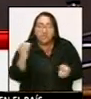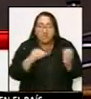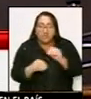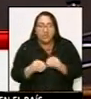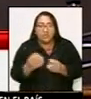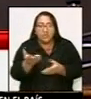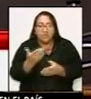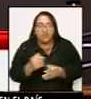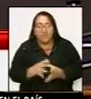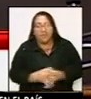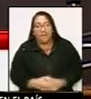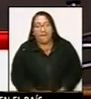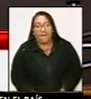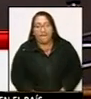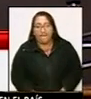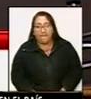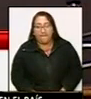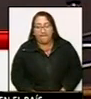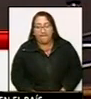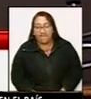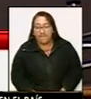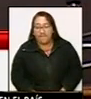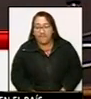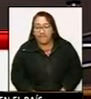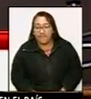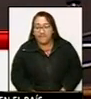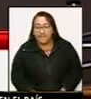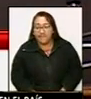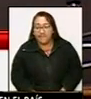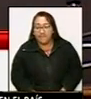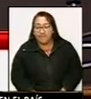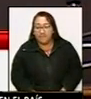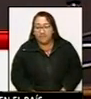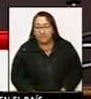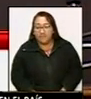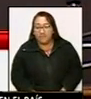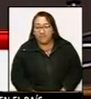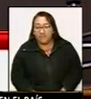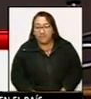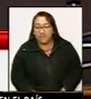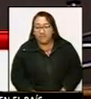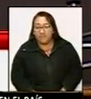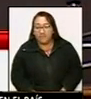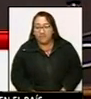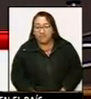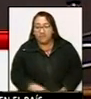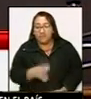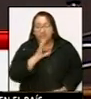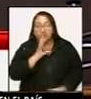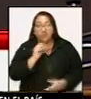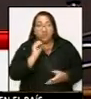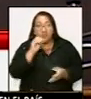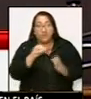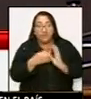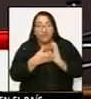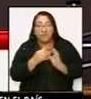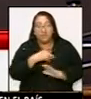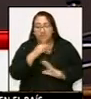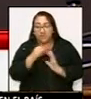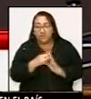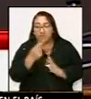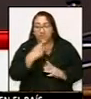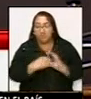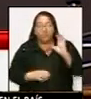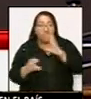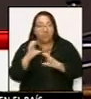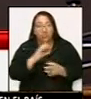se exige a terceros. Por ejemplo, se nos habla de que han implementado o han presentado proyectos para